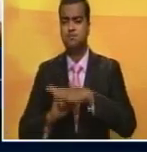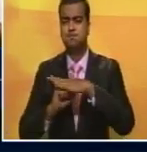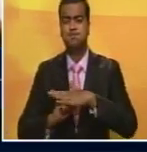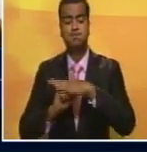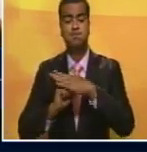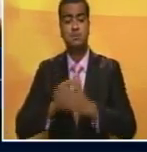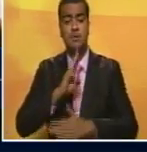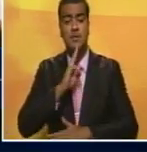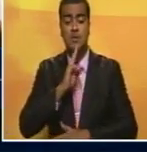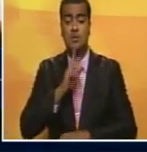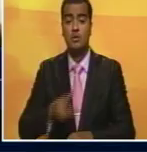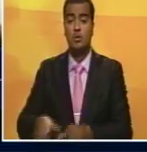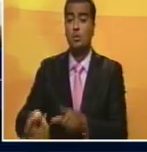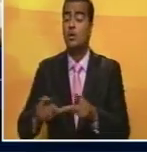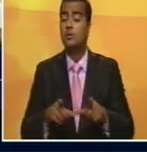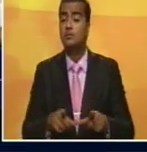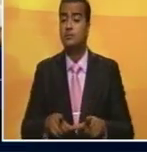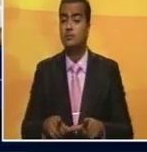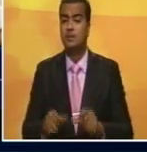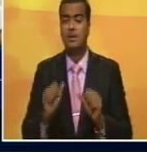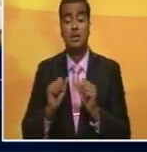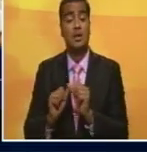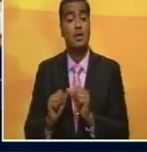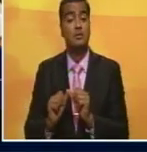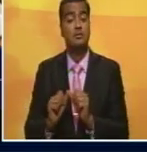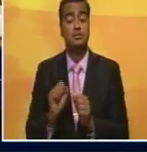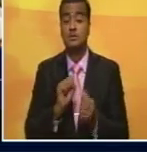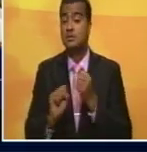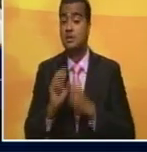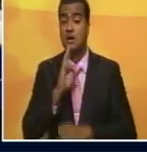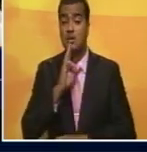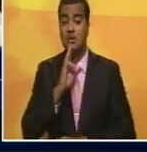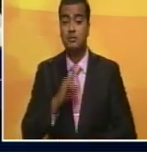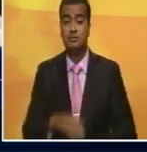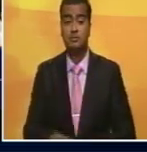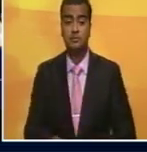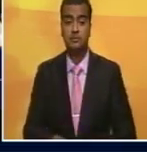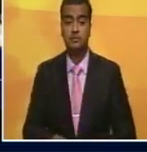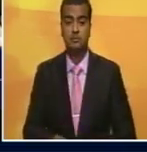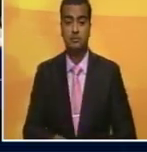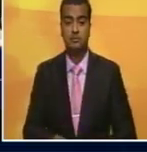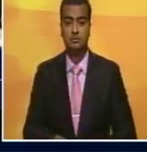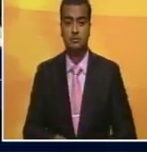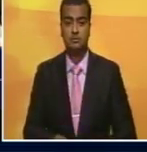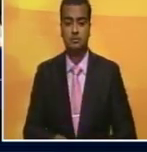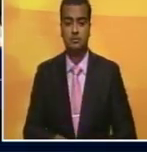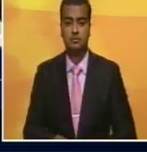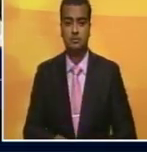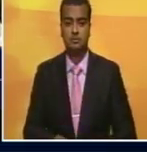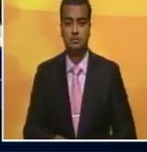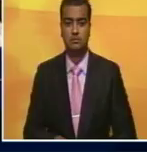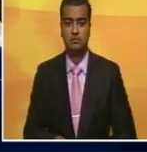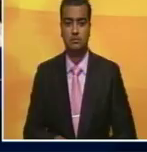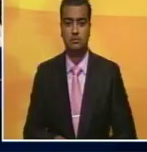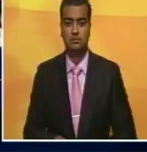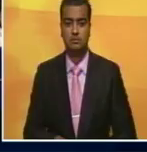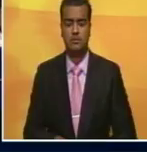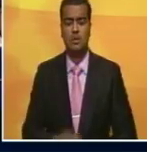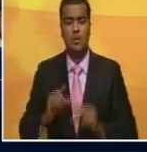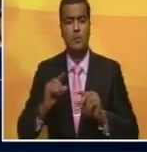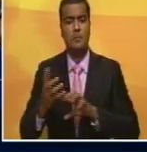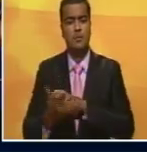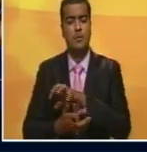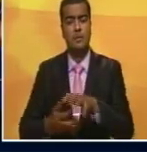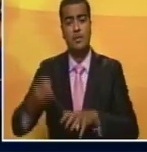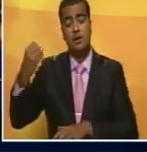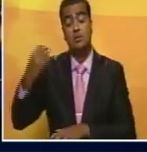que suministran estos sectores que habían quedado fuera de circulación, visto por una baja de luz, ya se están reparando, ya se